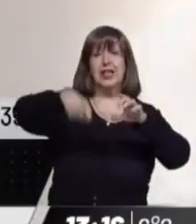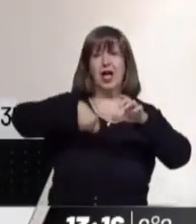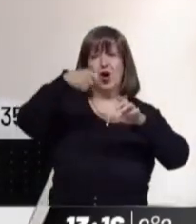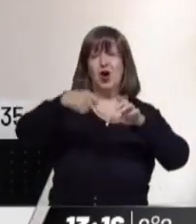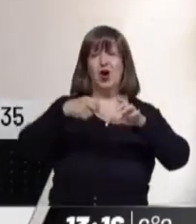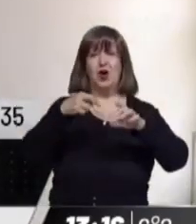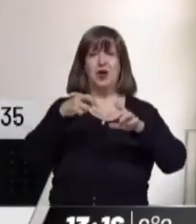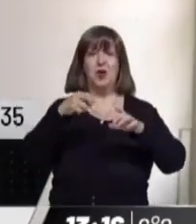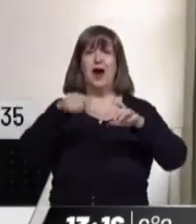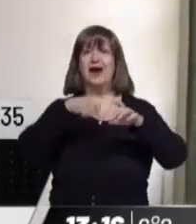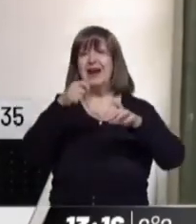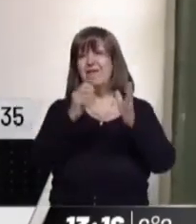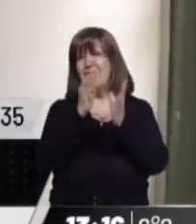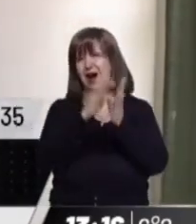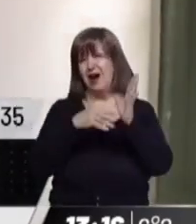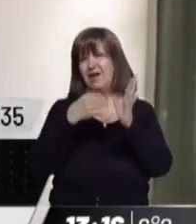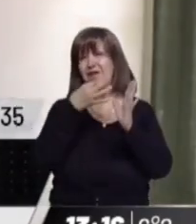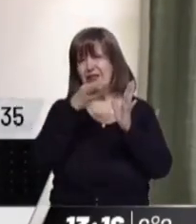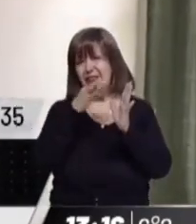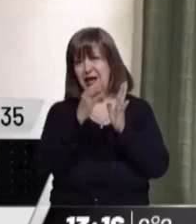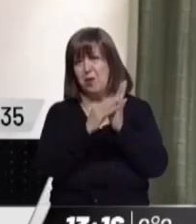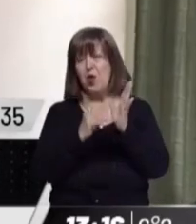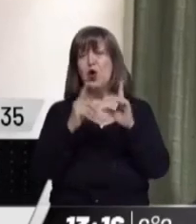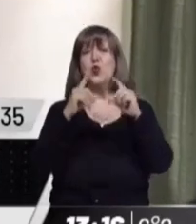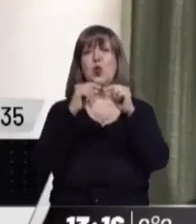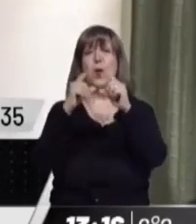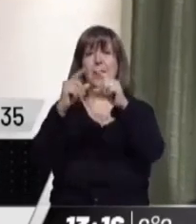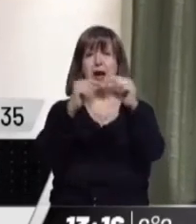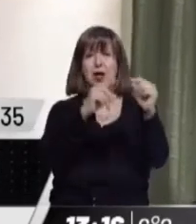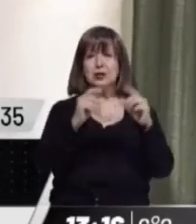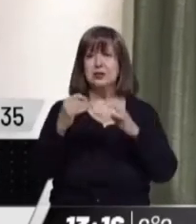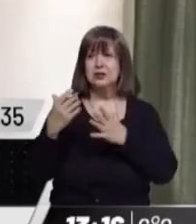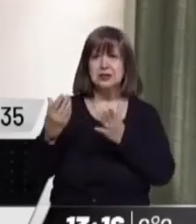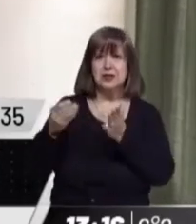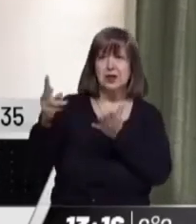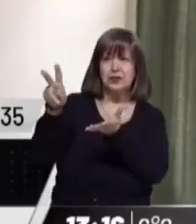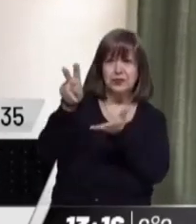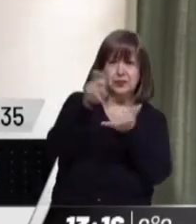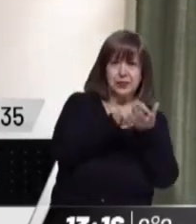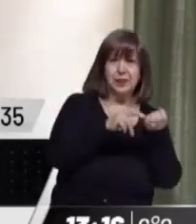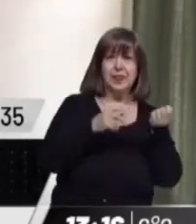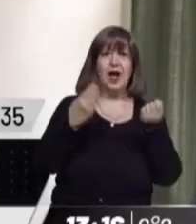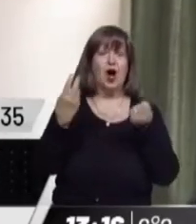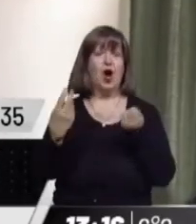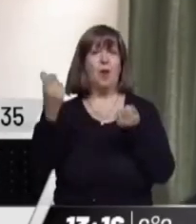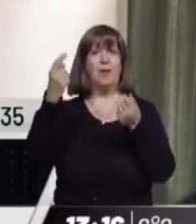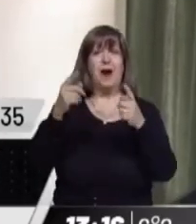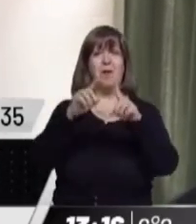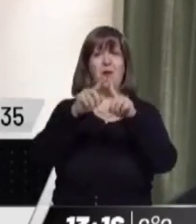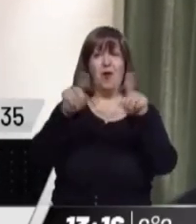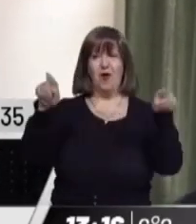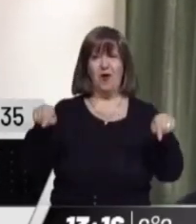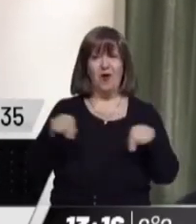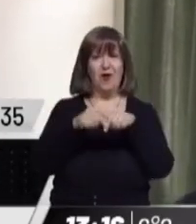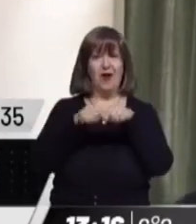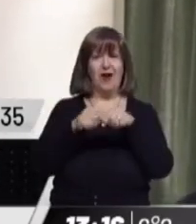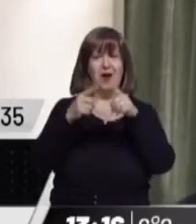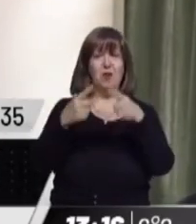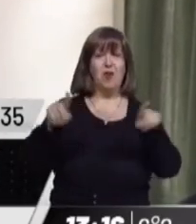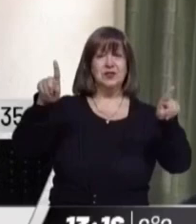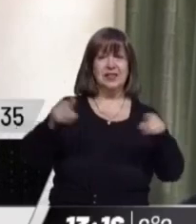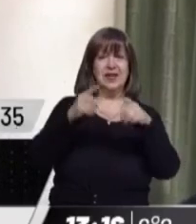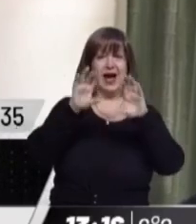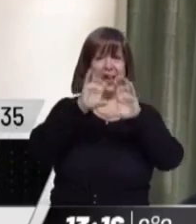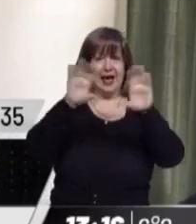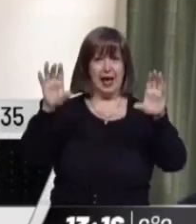de padres del año 2021, los gestionamos junto con ellos y es un equipo de música muy lindo que en este